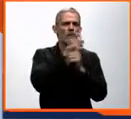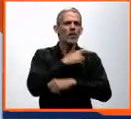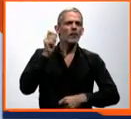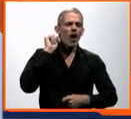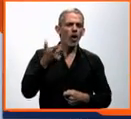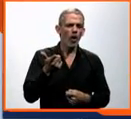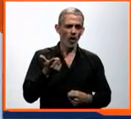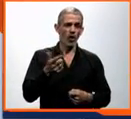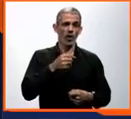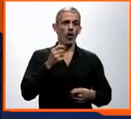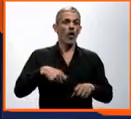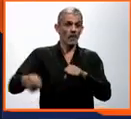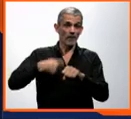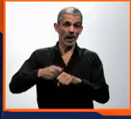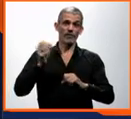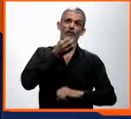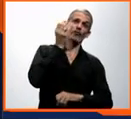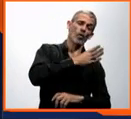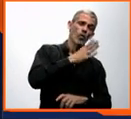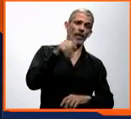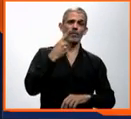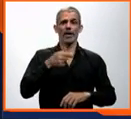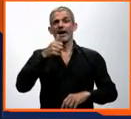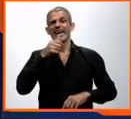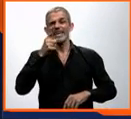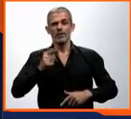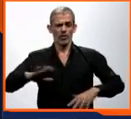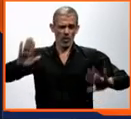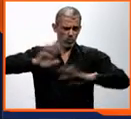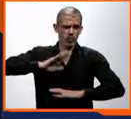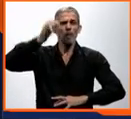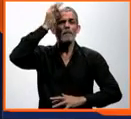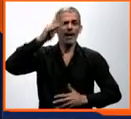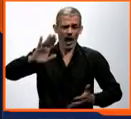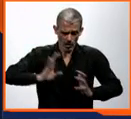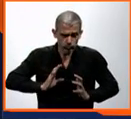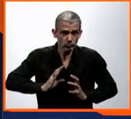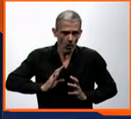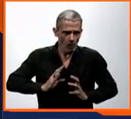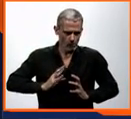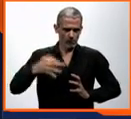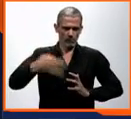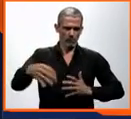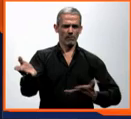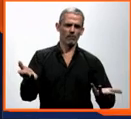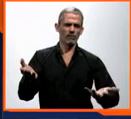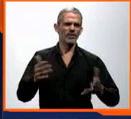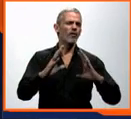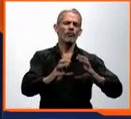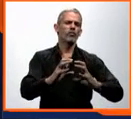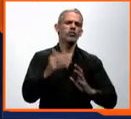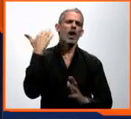Con Banfield terminó siendo figura, con Quilmes detuvo un penal que le da la posibilidad de poder seguir prendido ahí. El fútbol, lo decíamos el